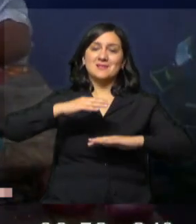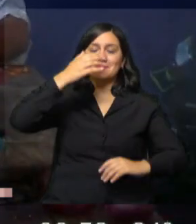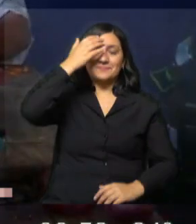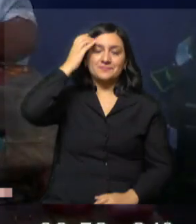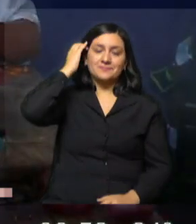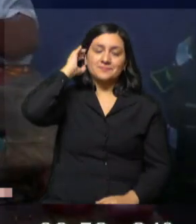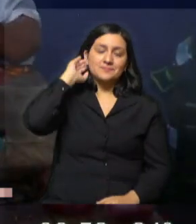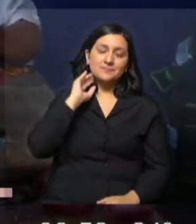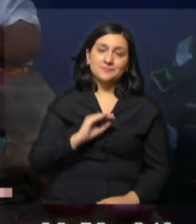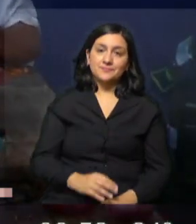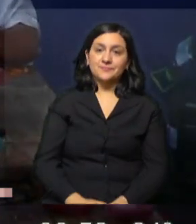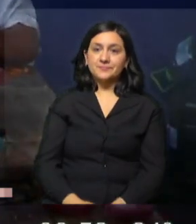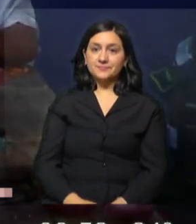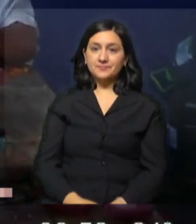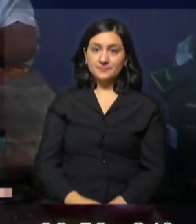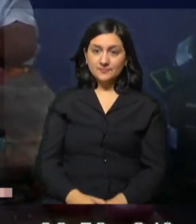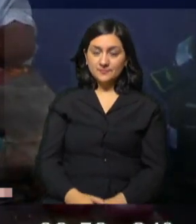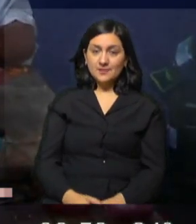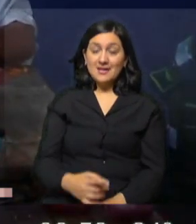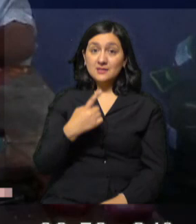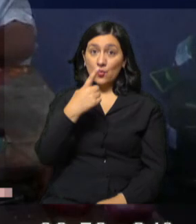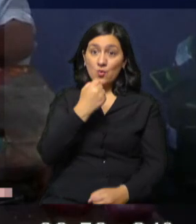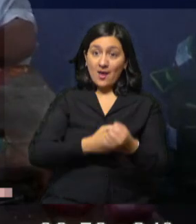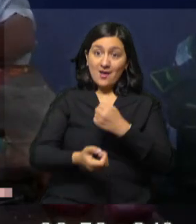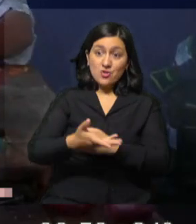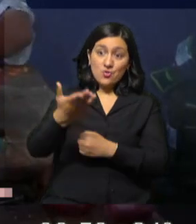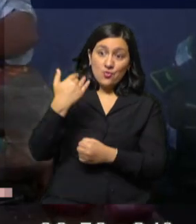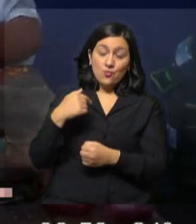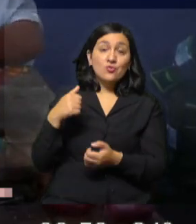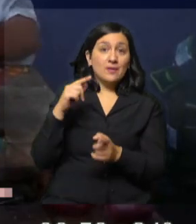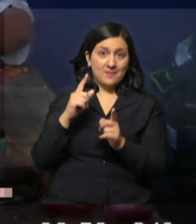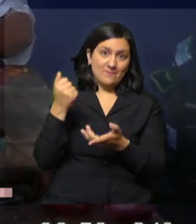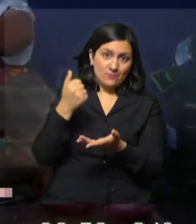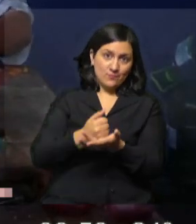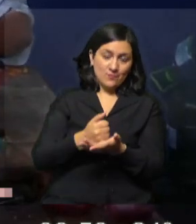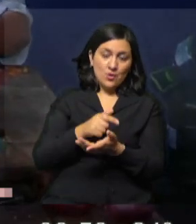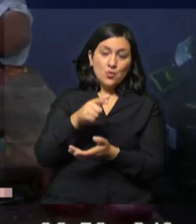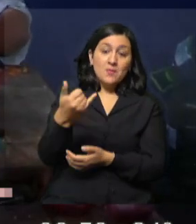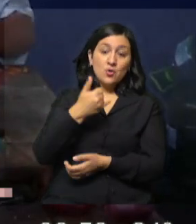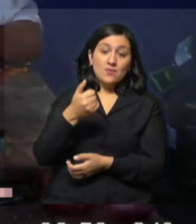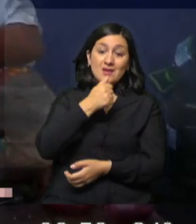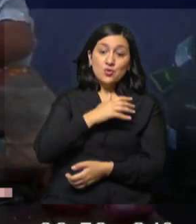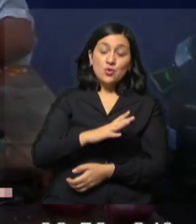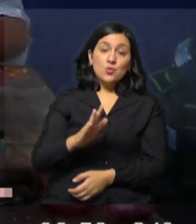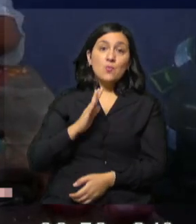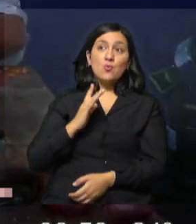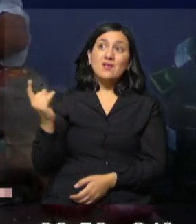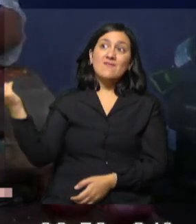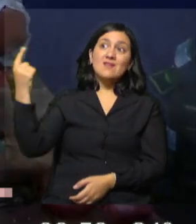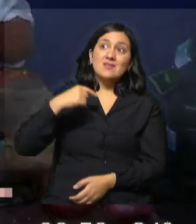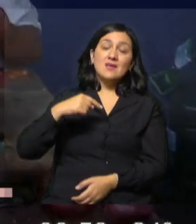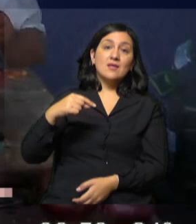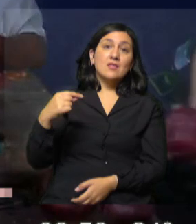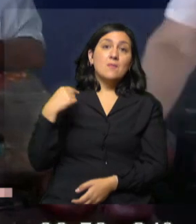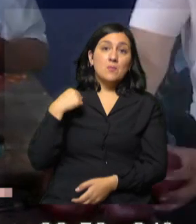acá en el lugar. Uh-huh. Eduardo, hace un año, cuando estuvimos aquí también, vos me contabas la historia de una señora que venía del barrio Positos,